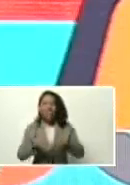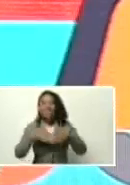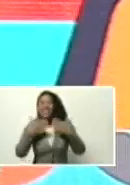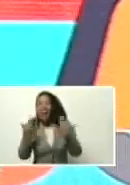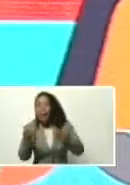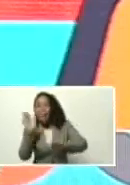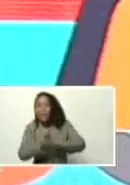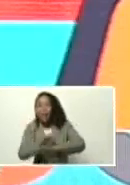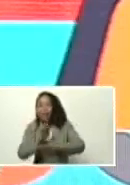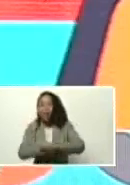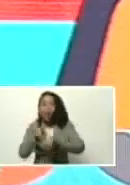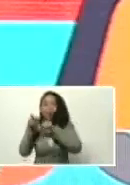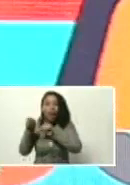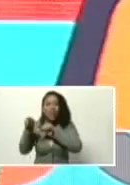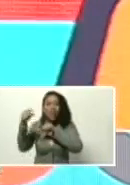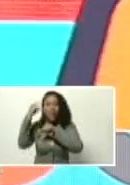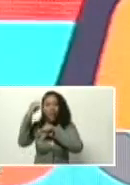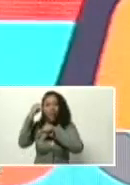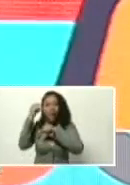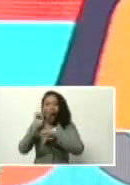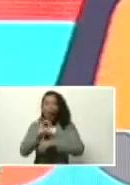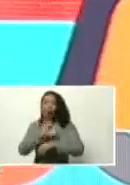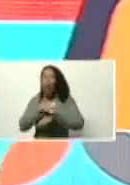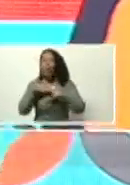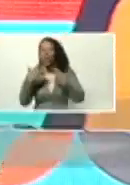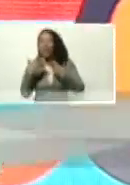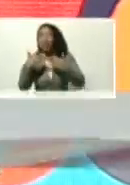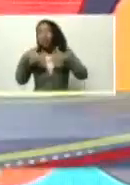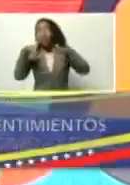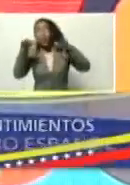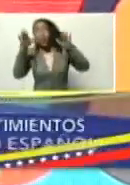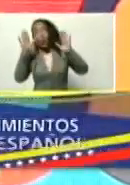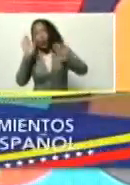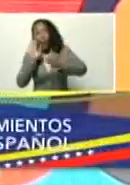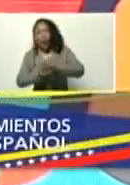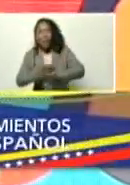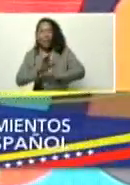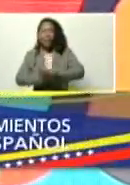pasó ese día? ¿O qué se supone que sucedió?